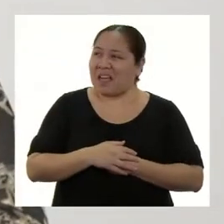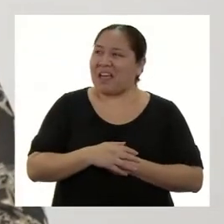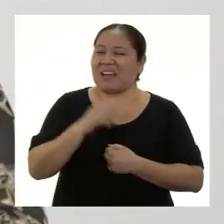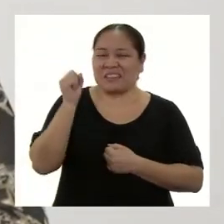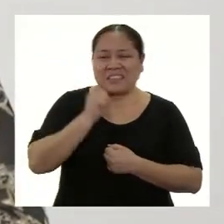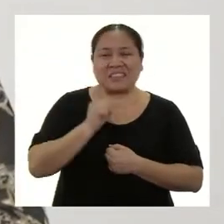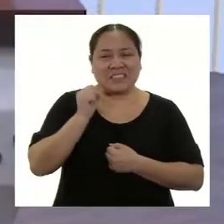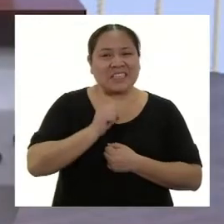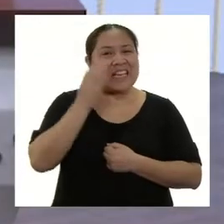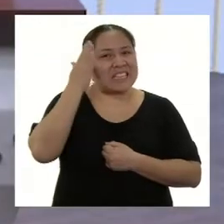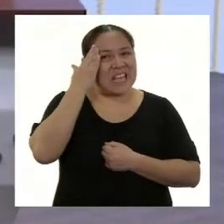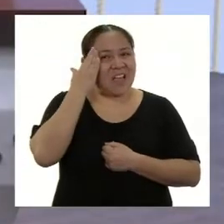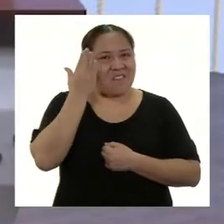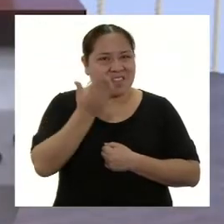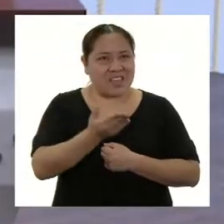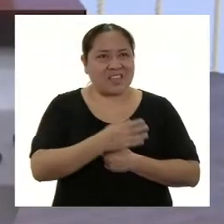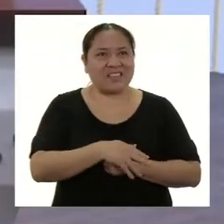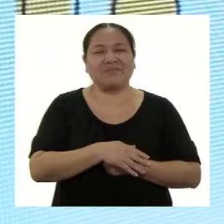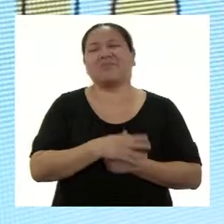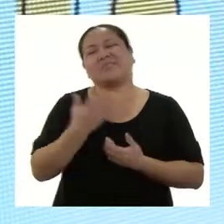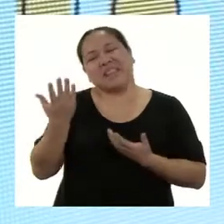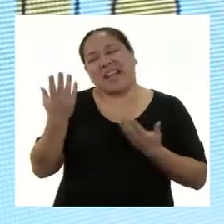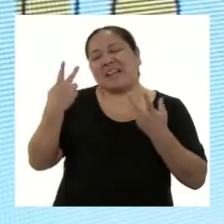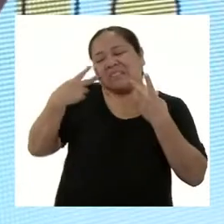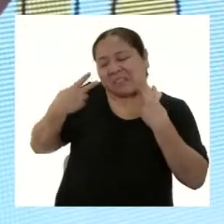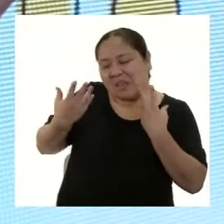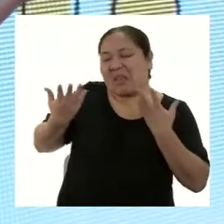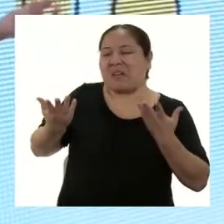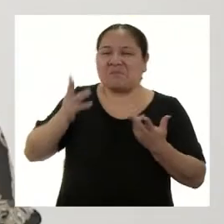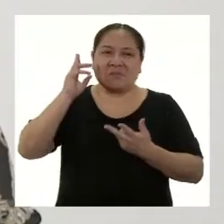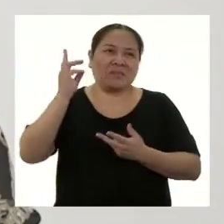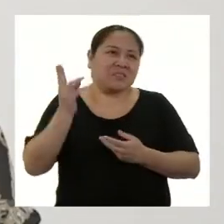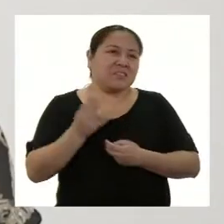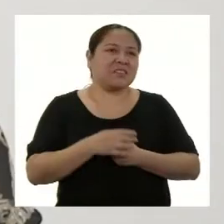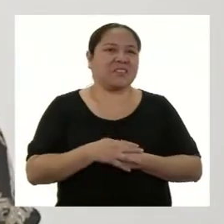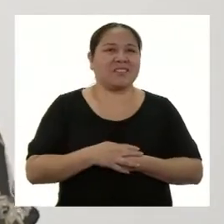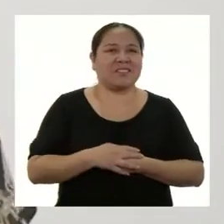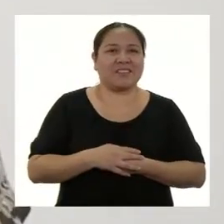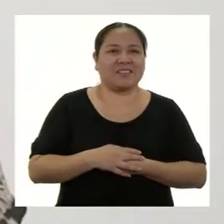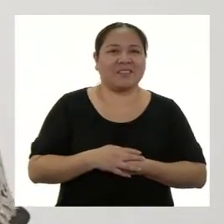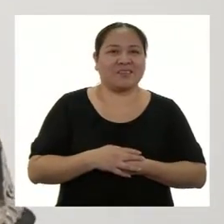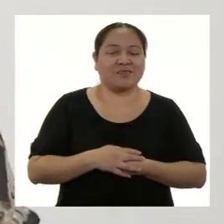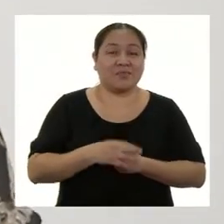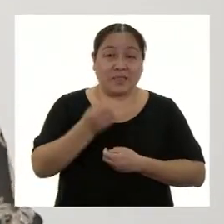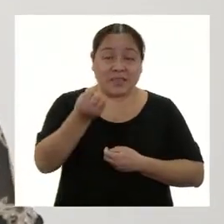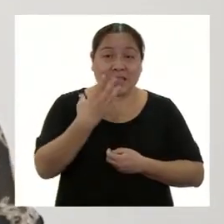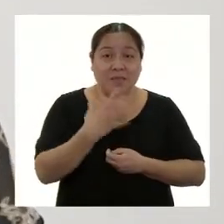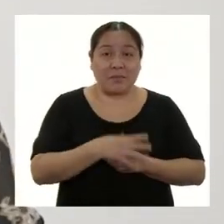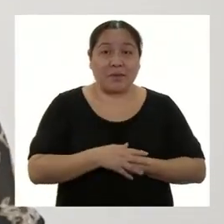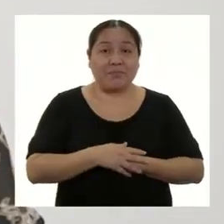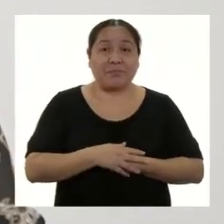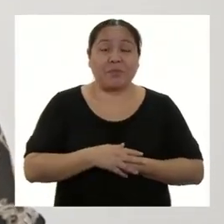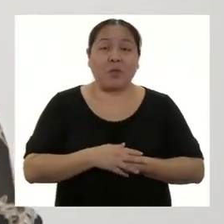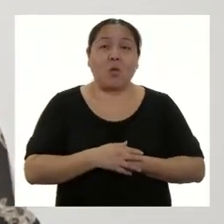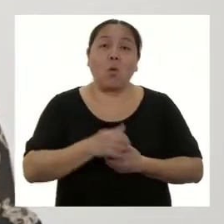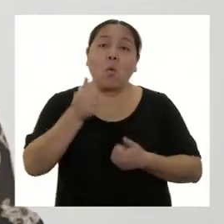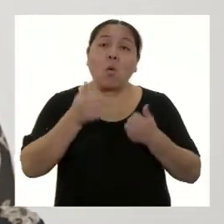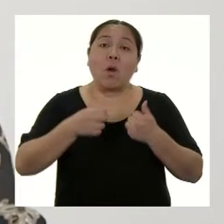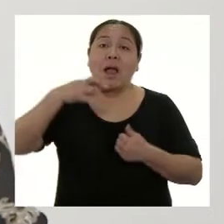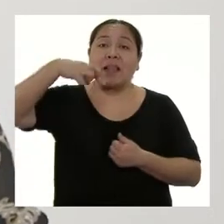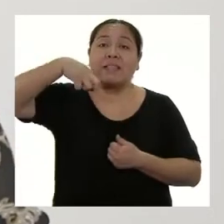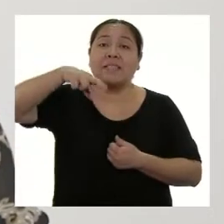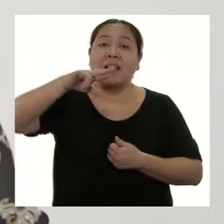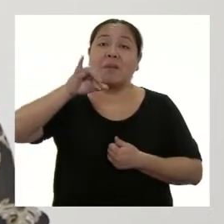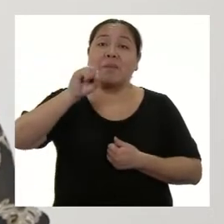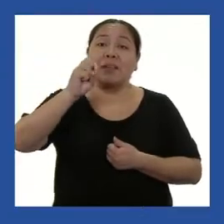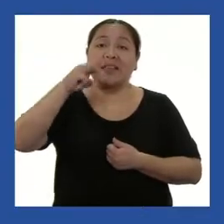que lo sabías. Para que vea, pues, profesora. Y dime, Jeremis, ¿qué clase de prisma